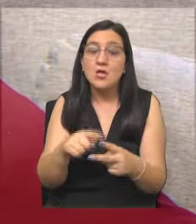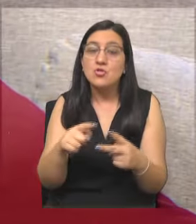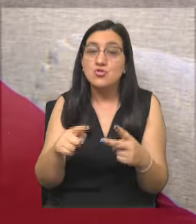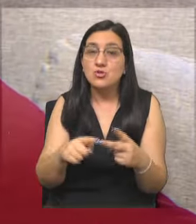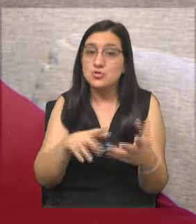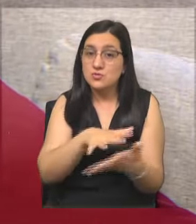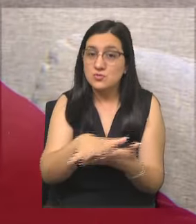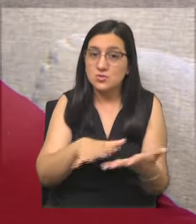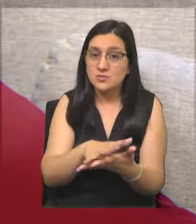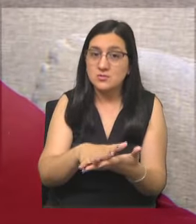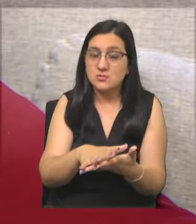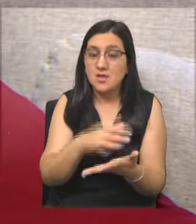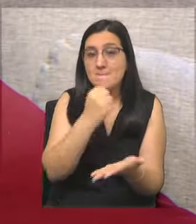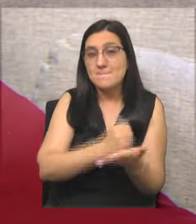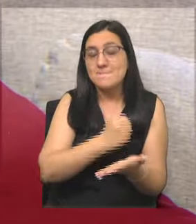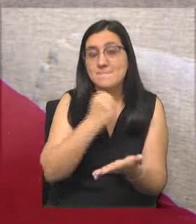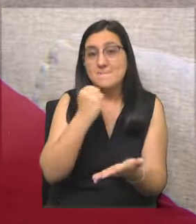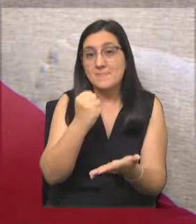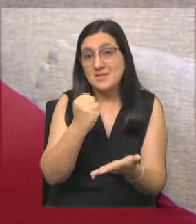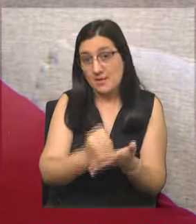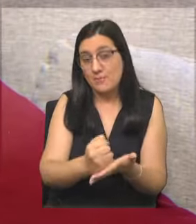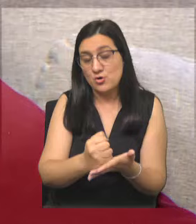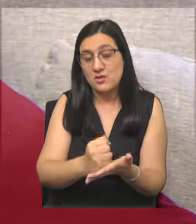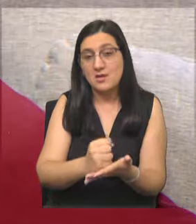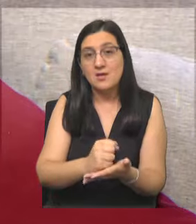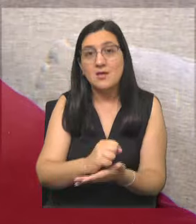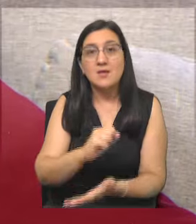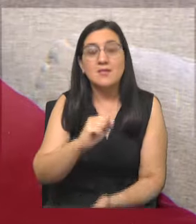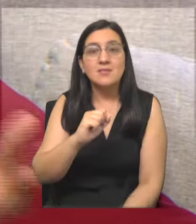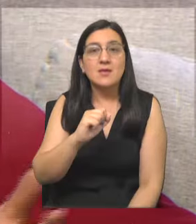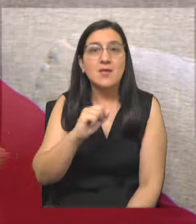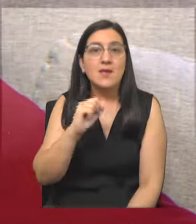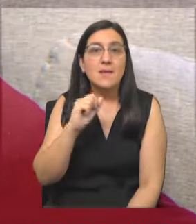son el Astesiano y el de Marcet. Y, por otro lado,